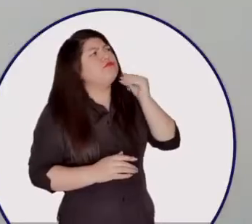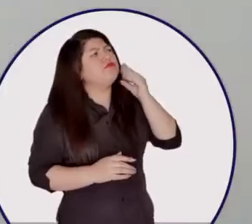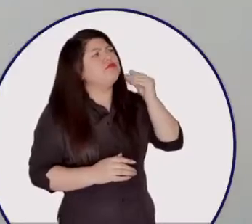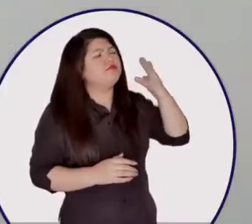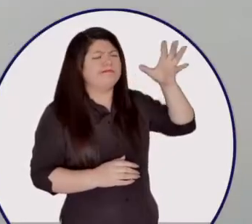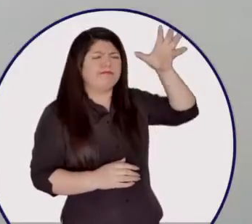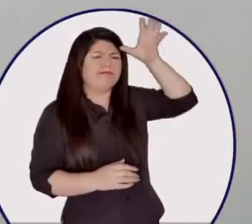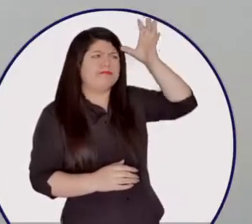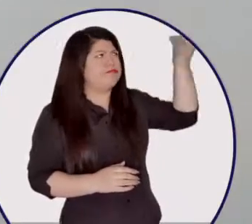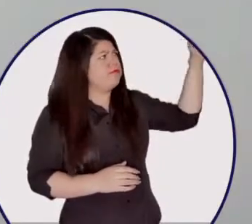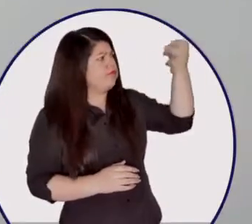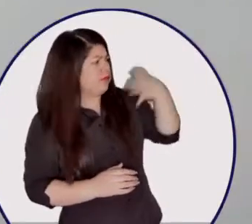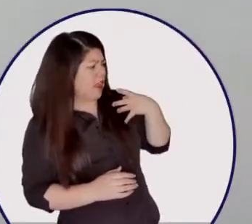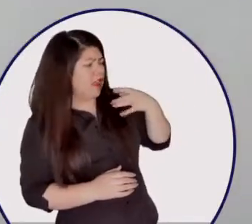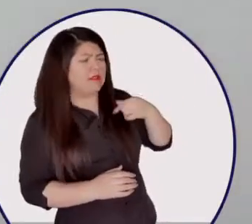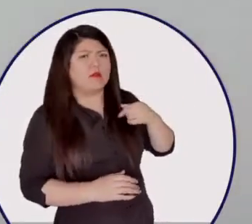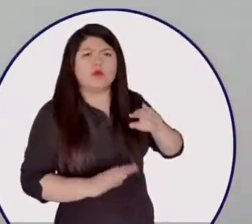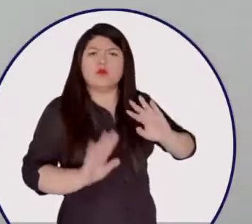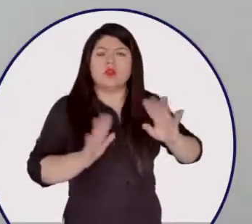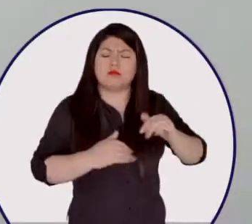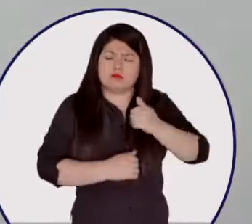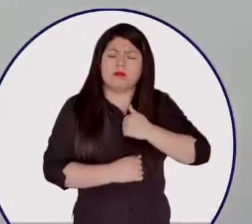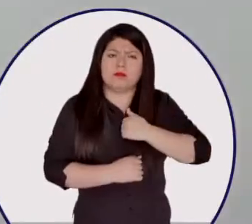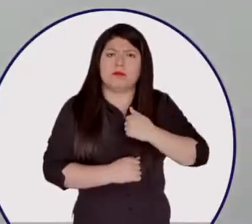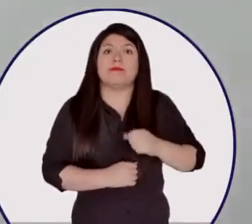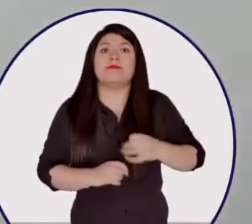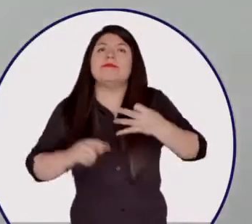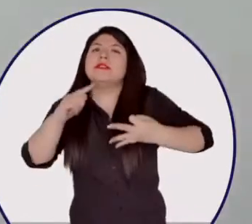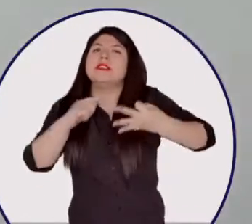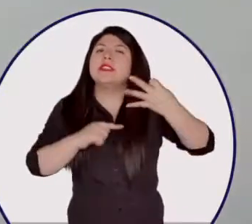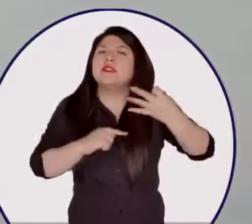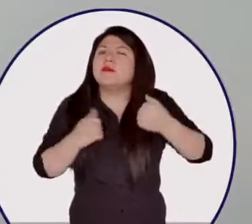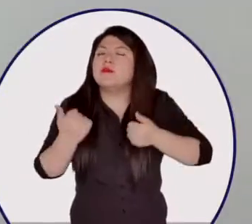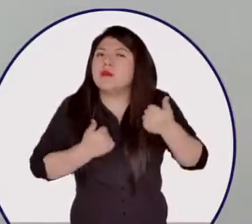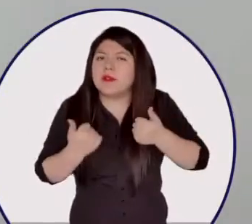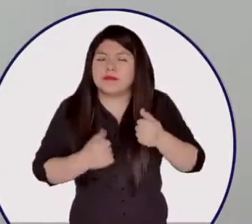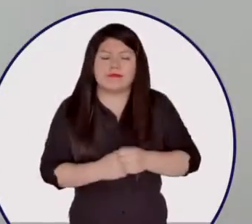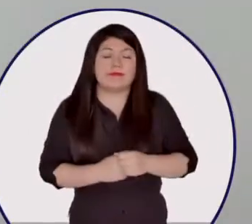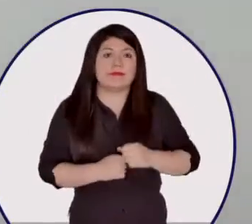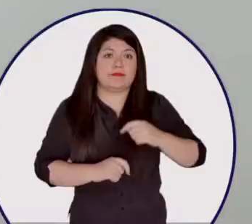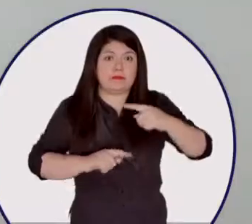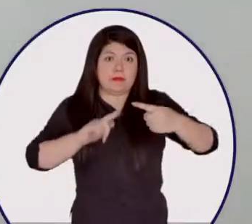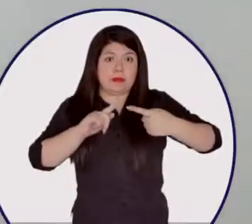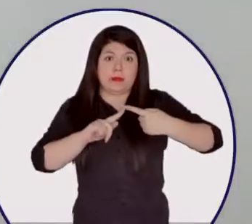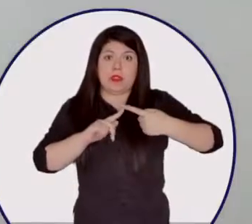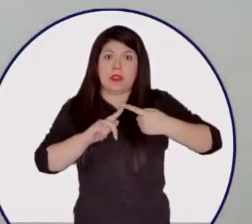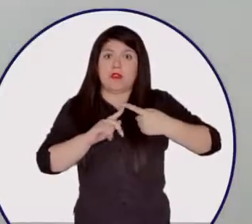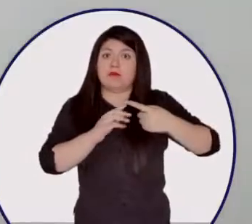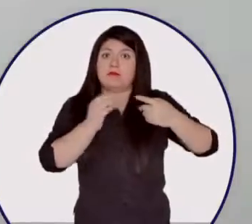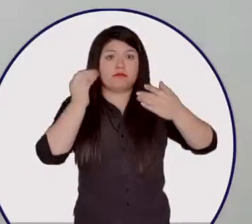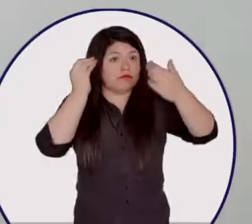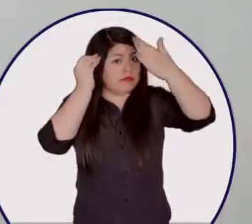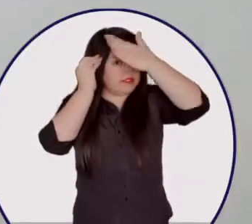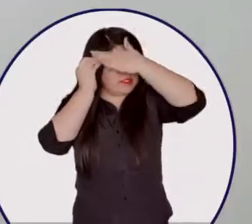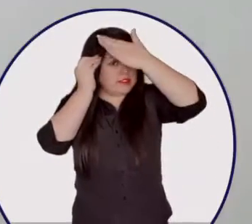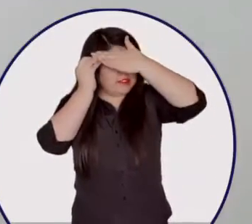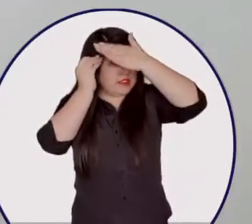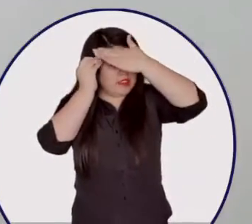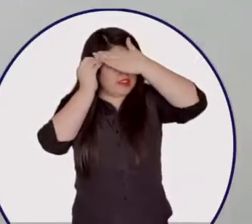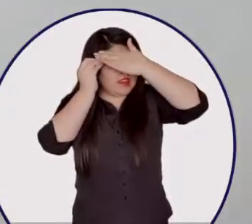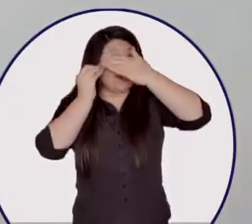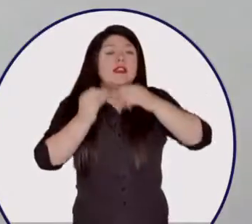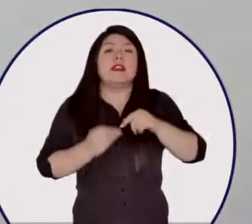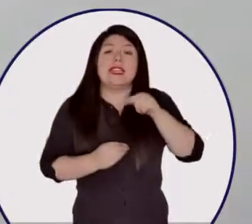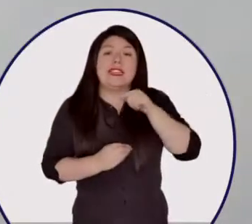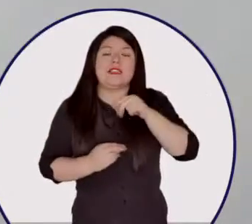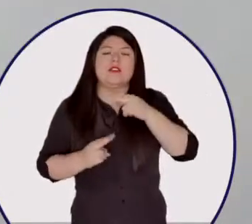clase. ¿Cuáles son esos tres elementos? El primero, tiene que ver con el saber. Ese saber